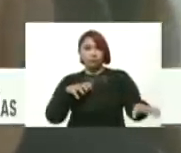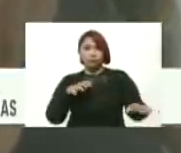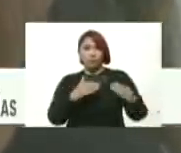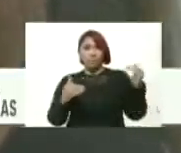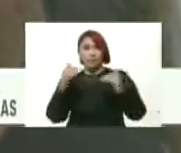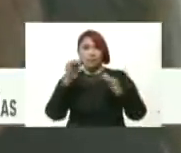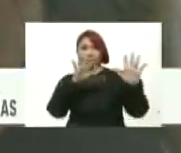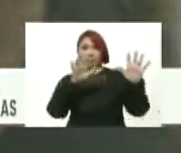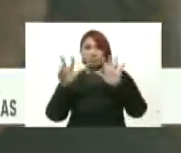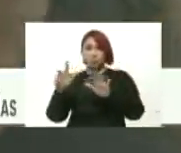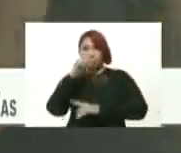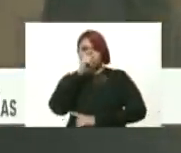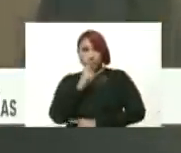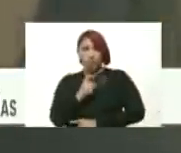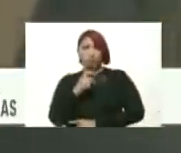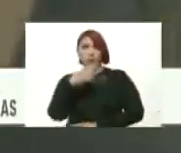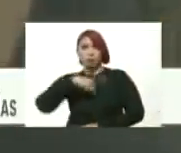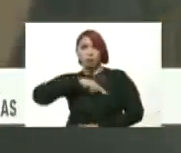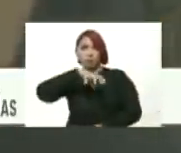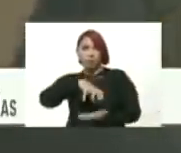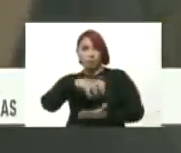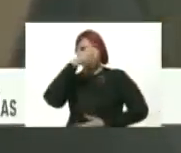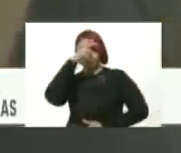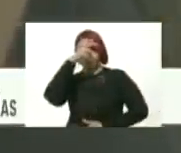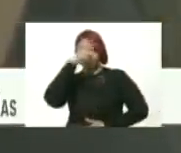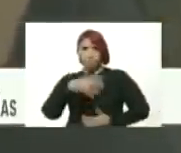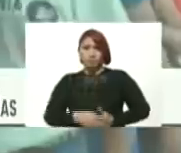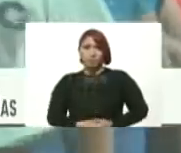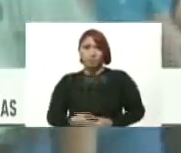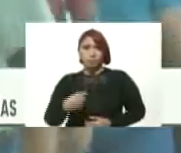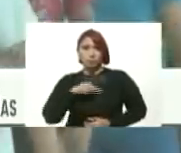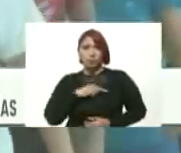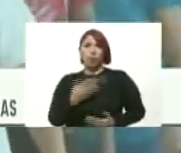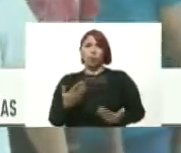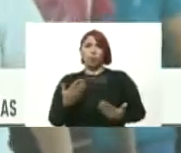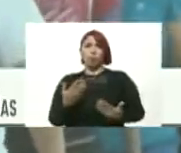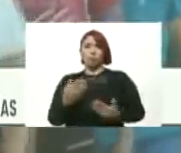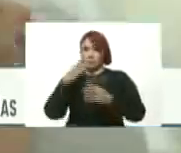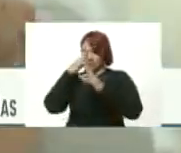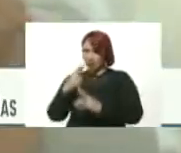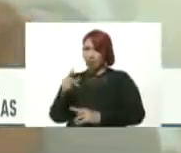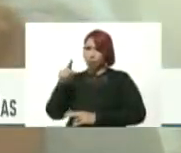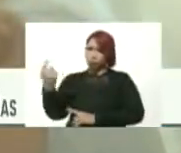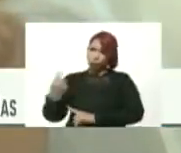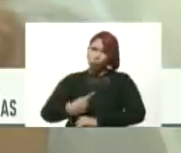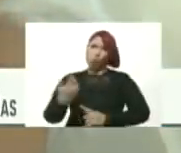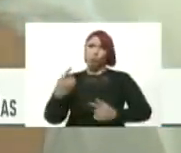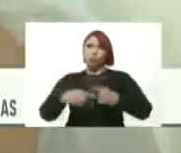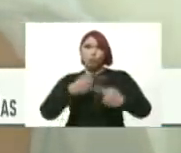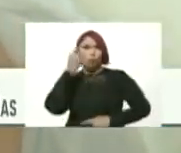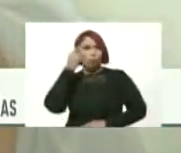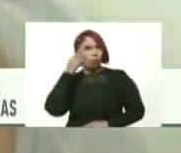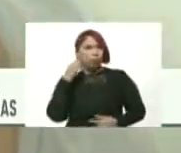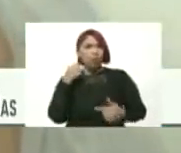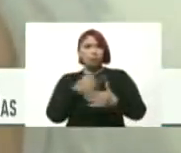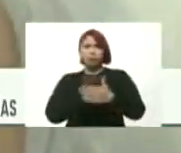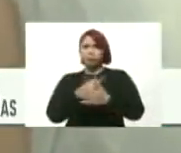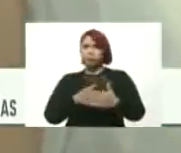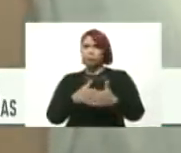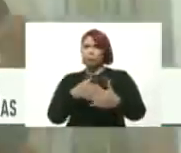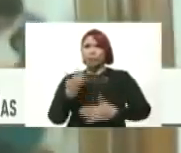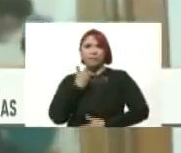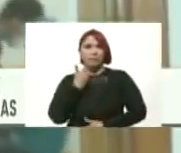nuestro estado falcón presidente nosotros nos reiteramos a sus órdenes usted día a día lucha contra la pandemia y nosotros